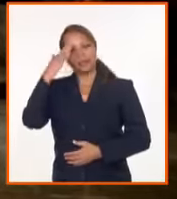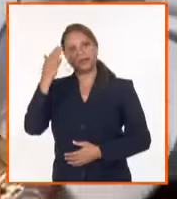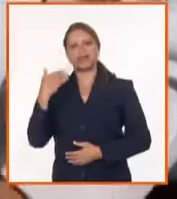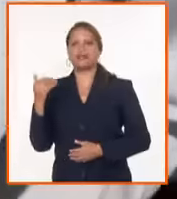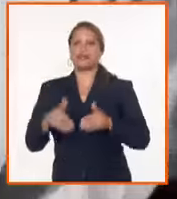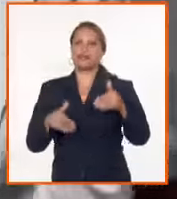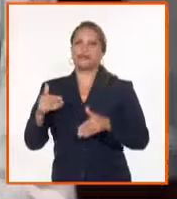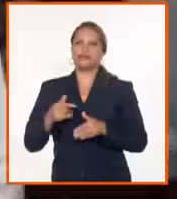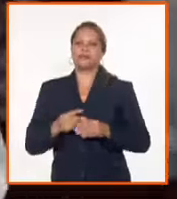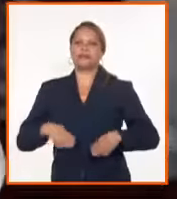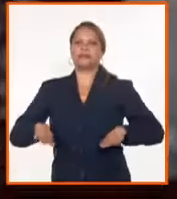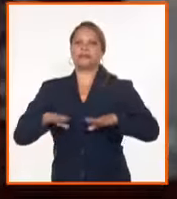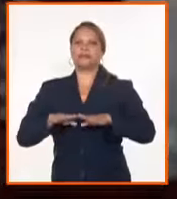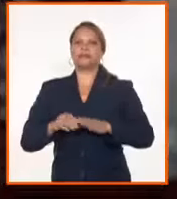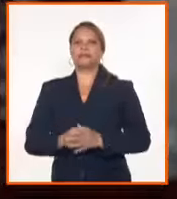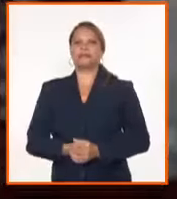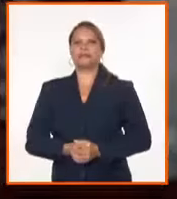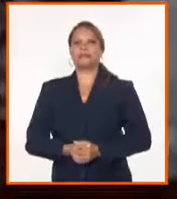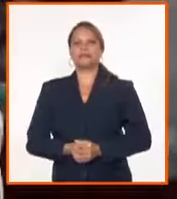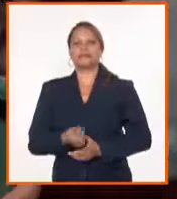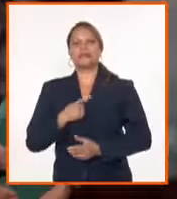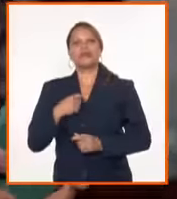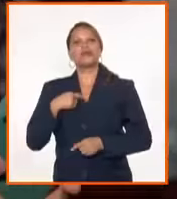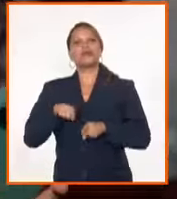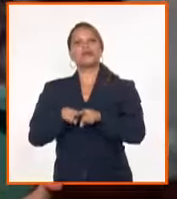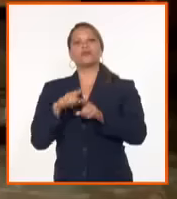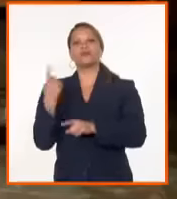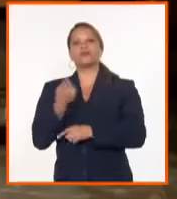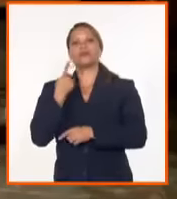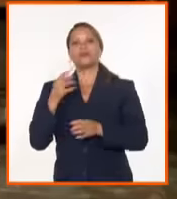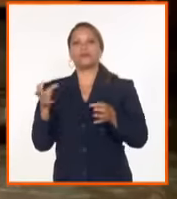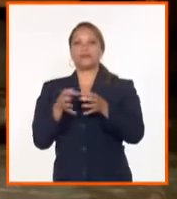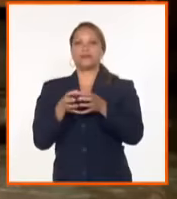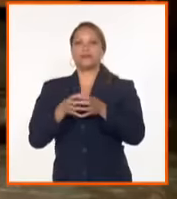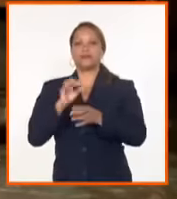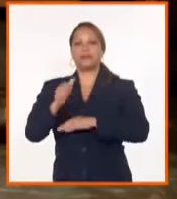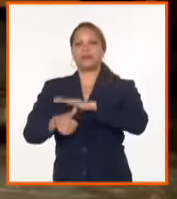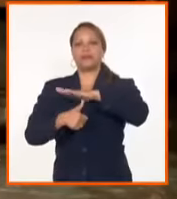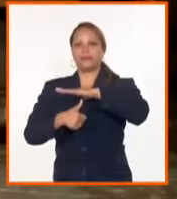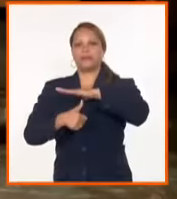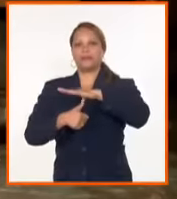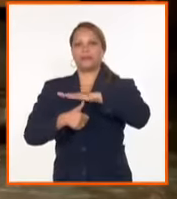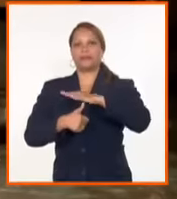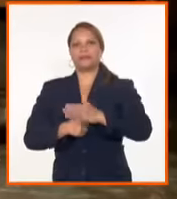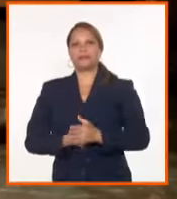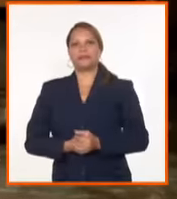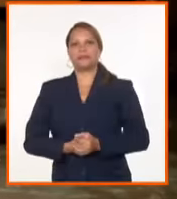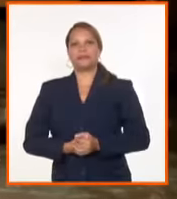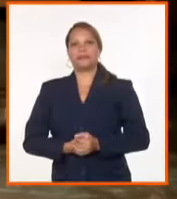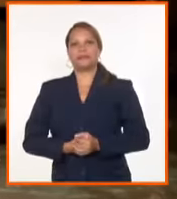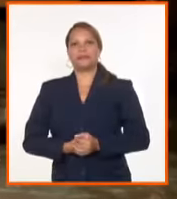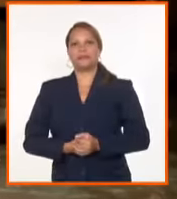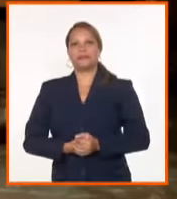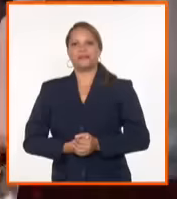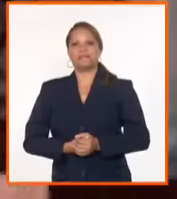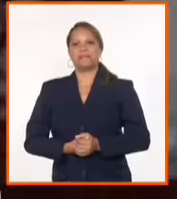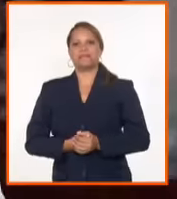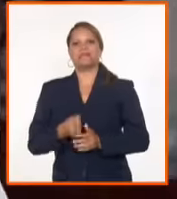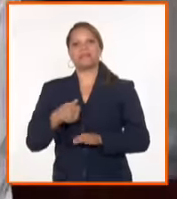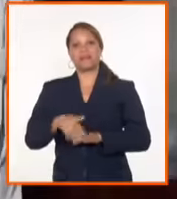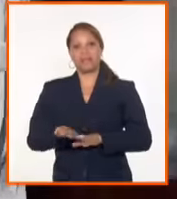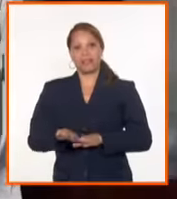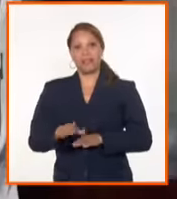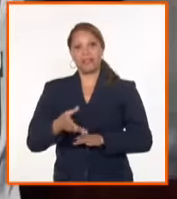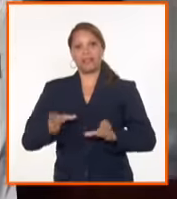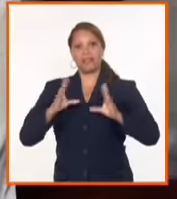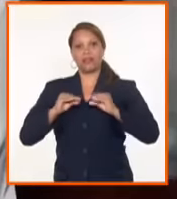Bueno, ahí está nuestro equipo de la presidencia. Saludos a todos. Y tarde en la noche, aquí en